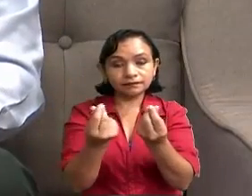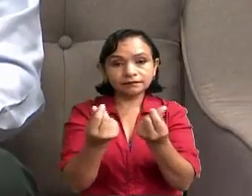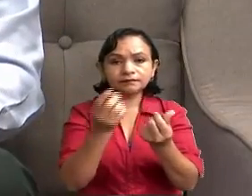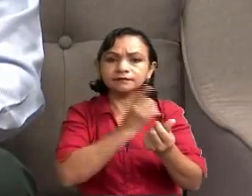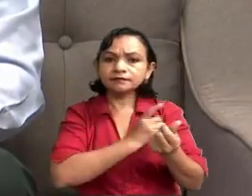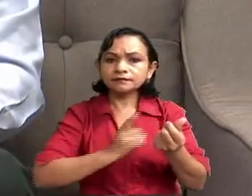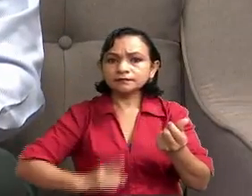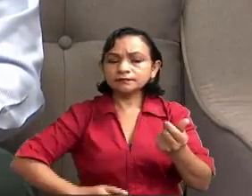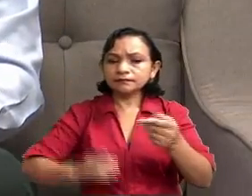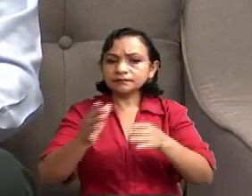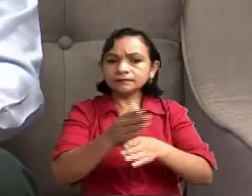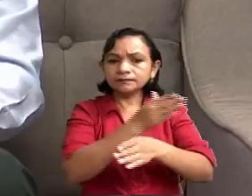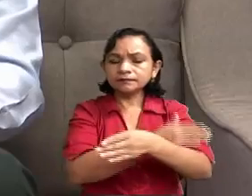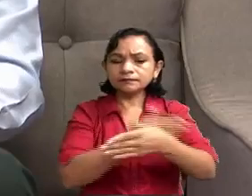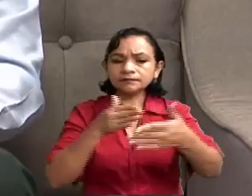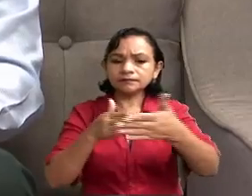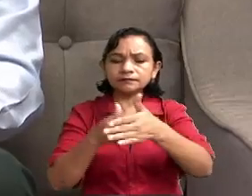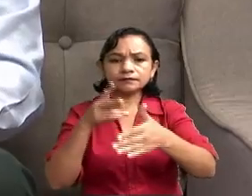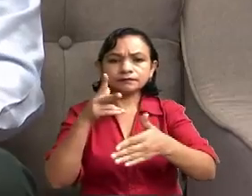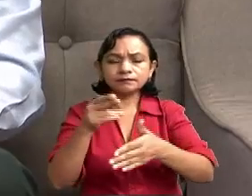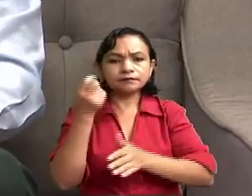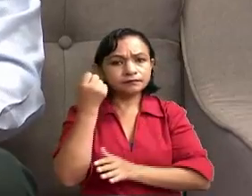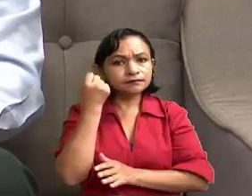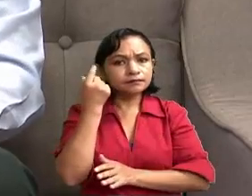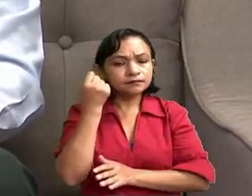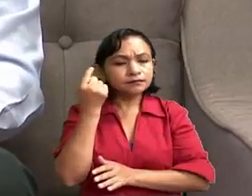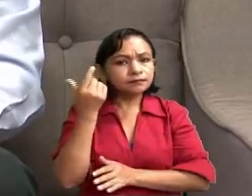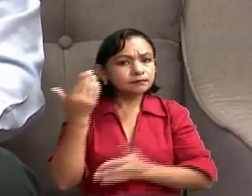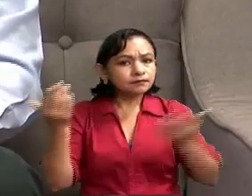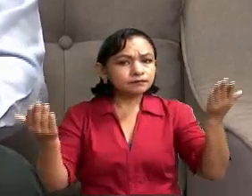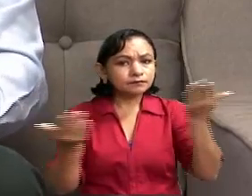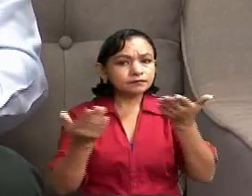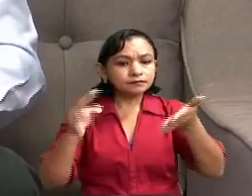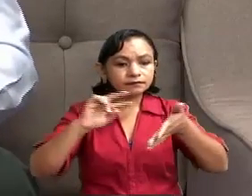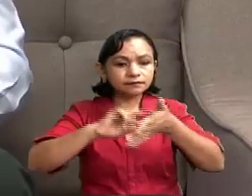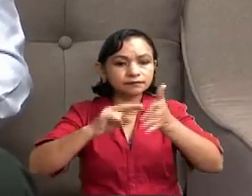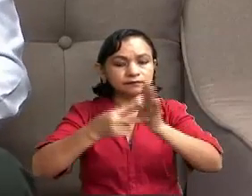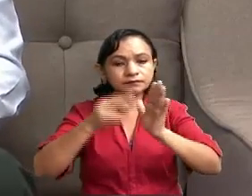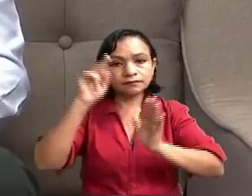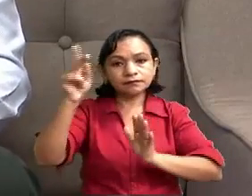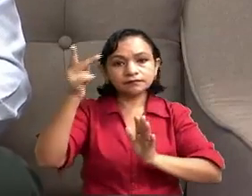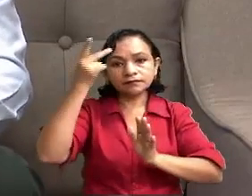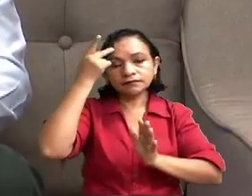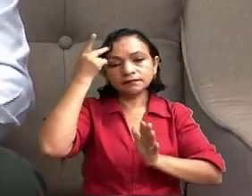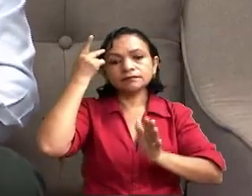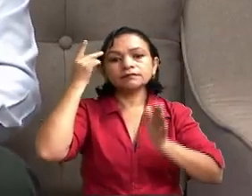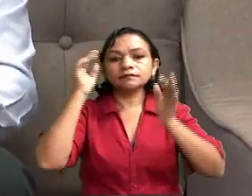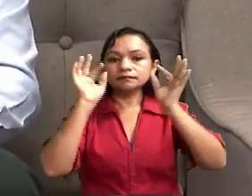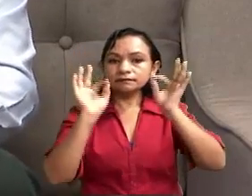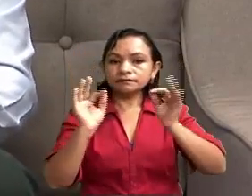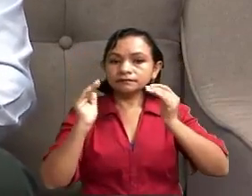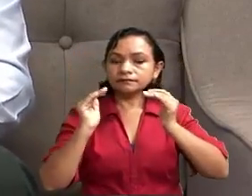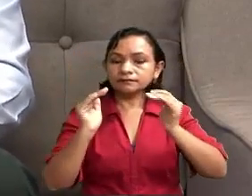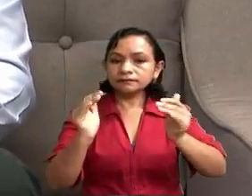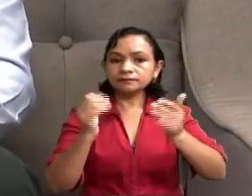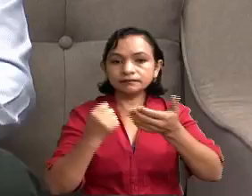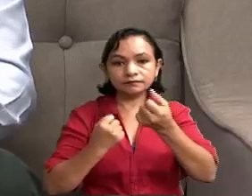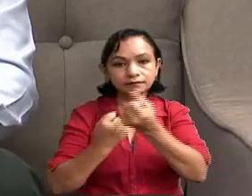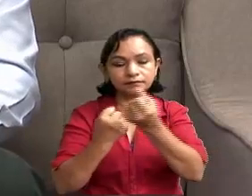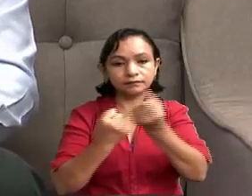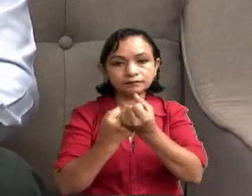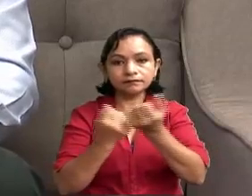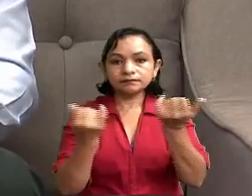Diputado, antes de irnos a la pausa, entender un poquito lo que han significado esas políticas que brindan estabilidad macroeconómica y consolidación,